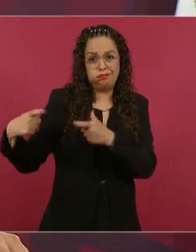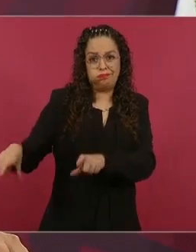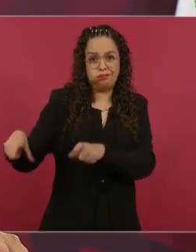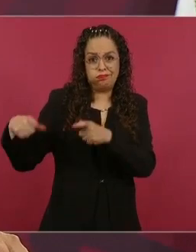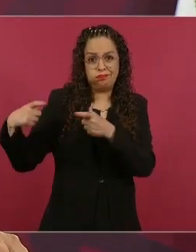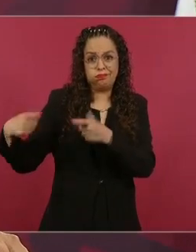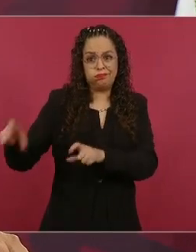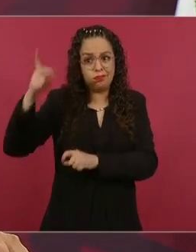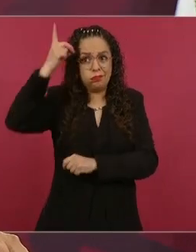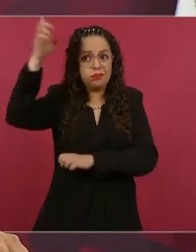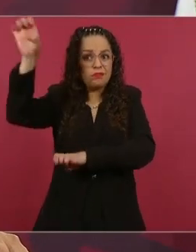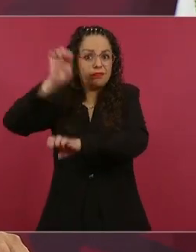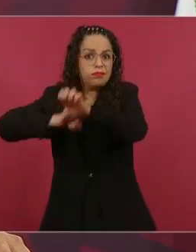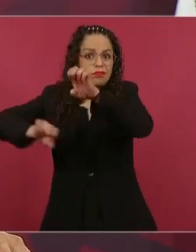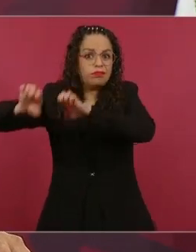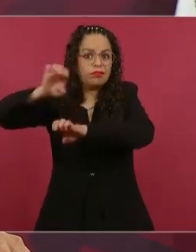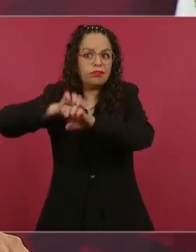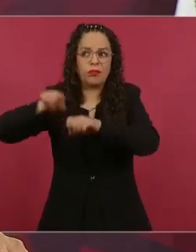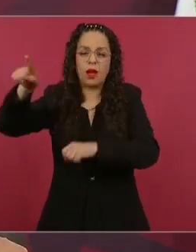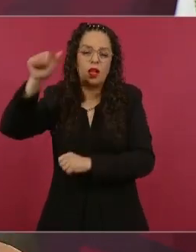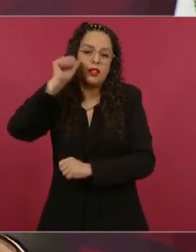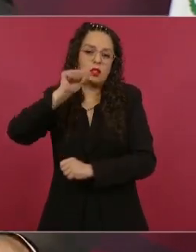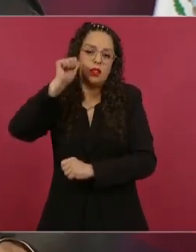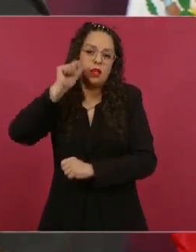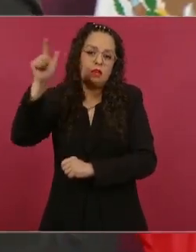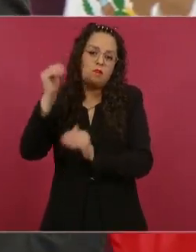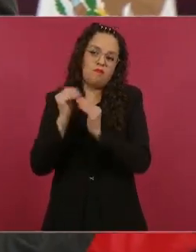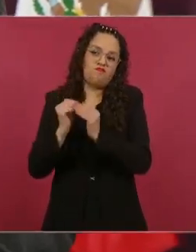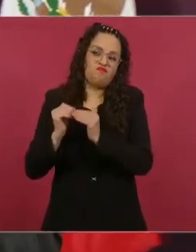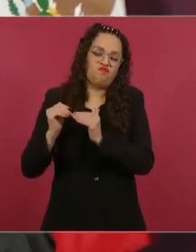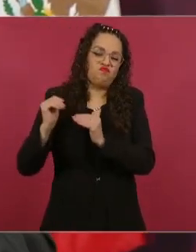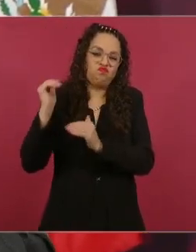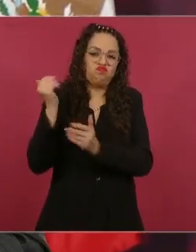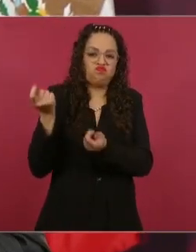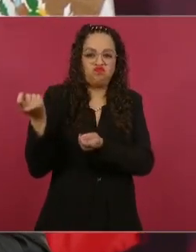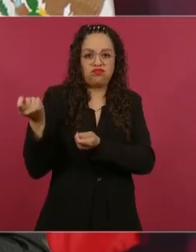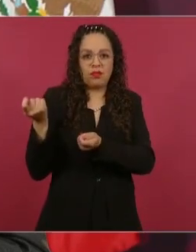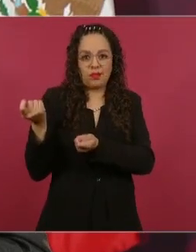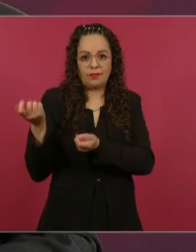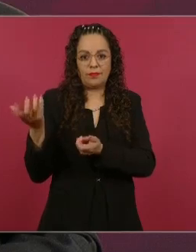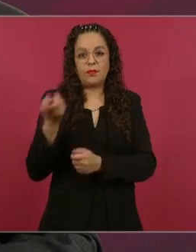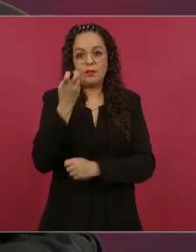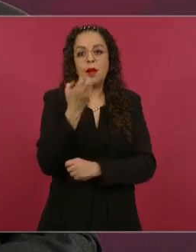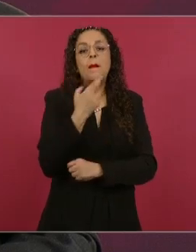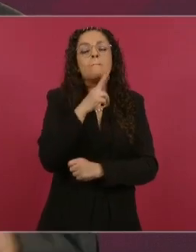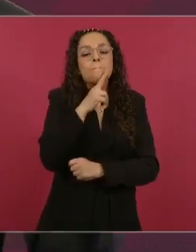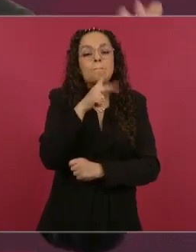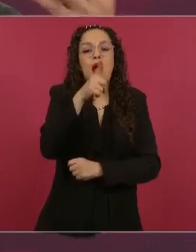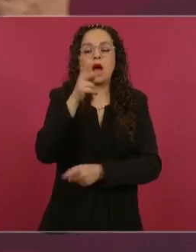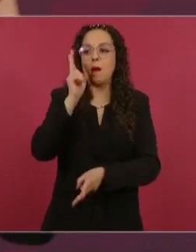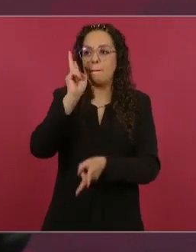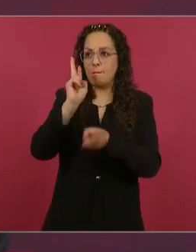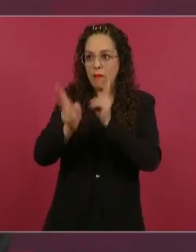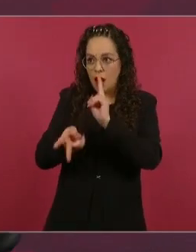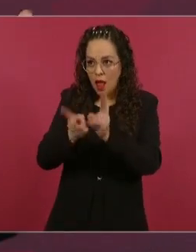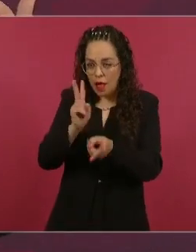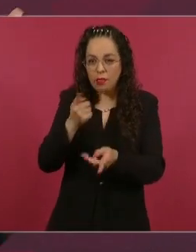Entonces, es mejor el acuerdo y